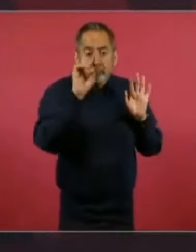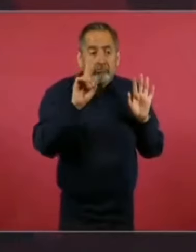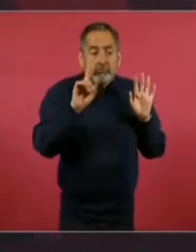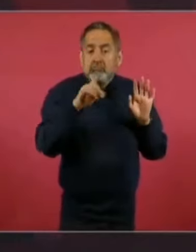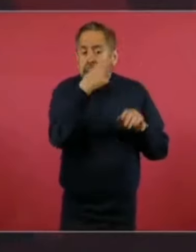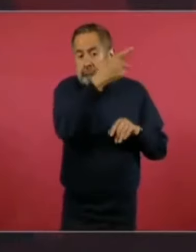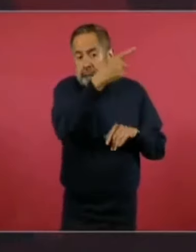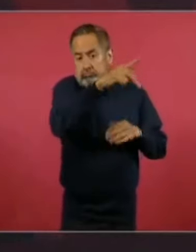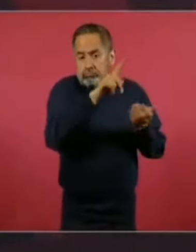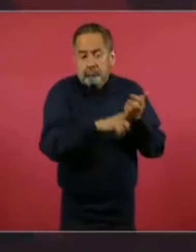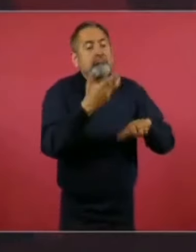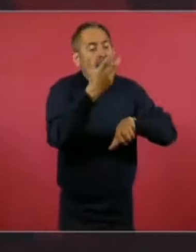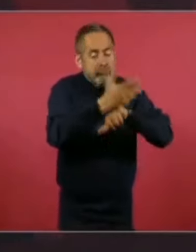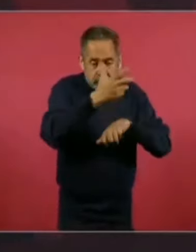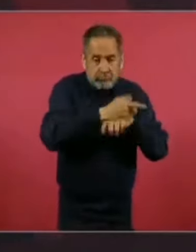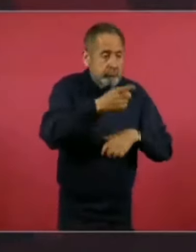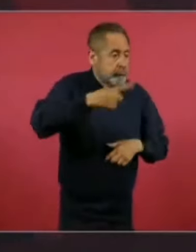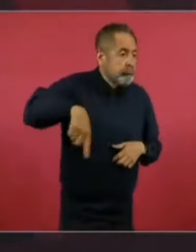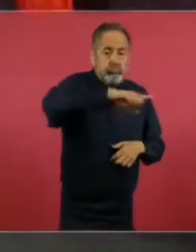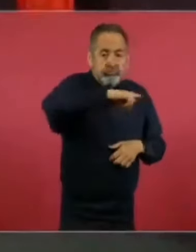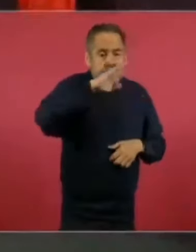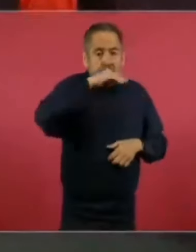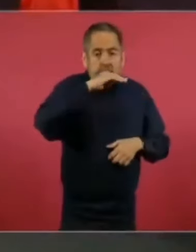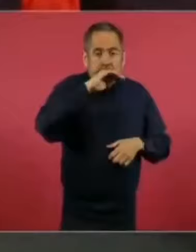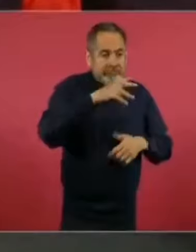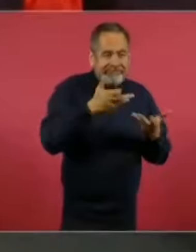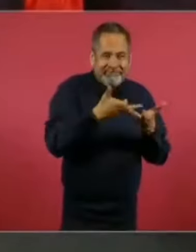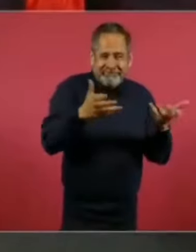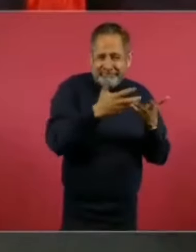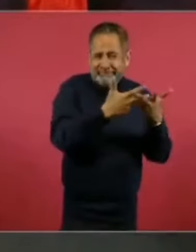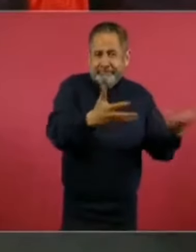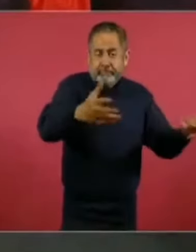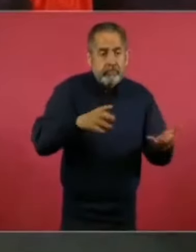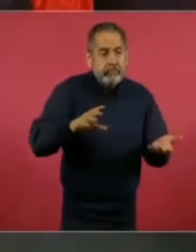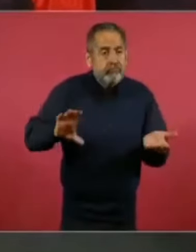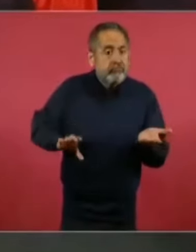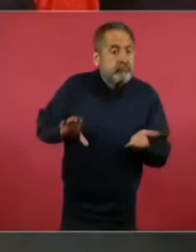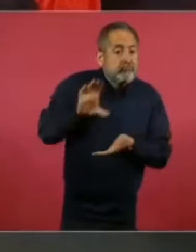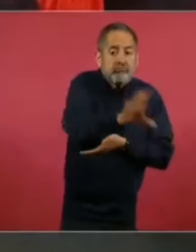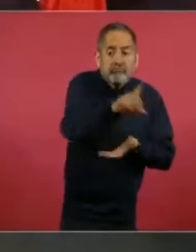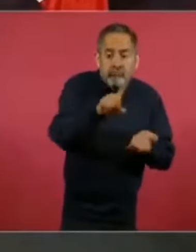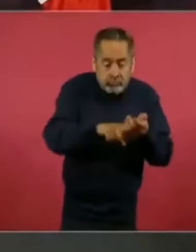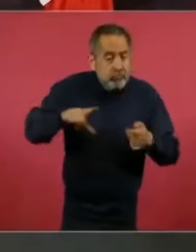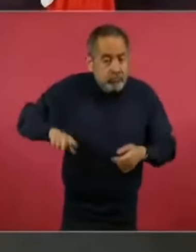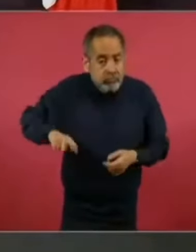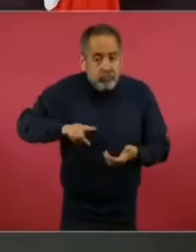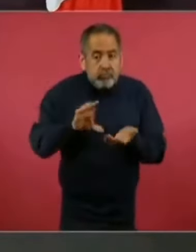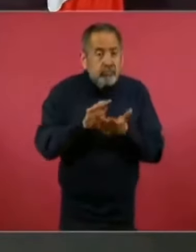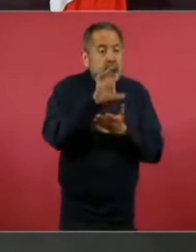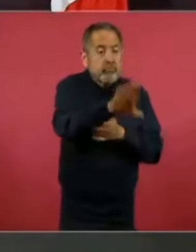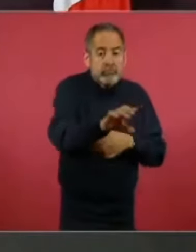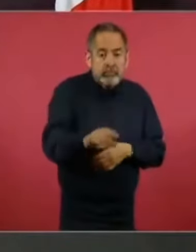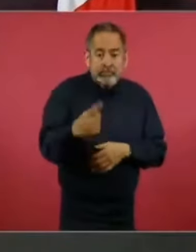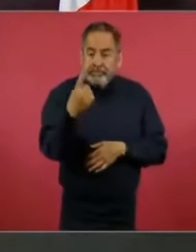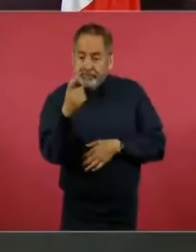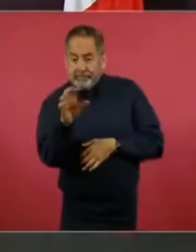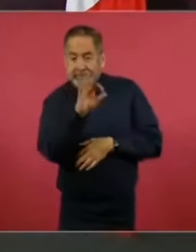maíz en Estados Unidos reciben el 100% de su costo de